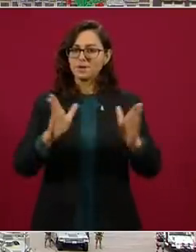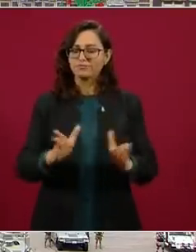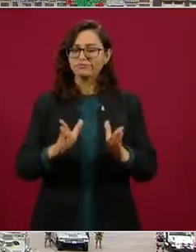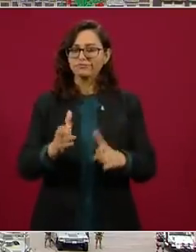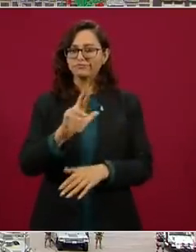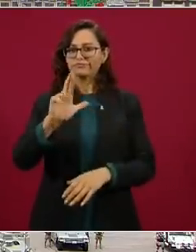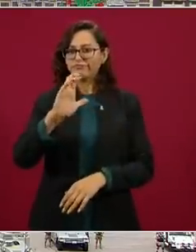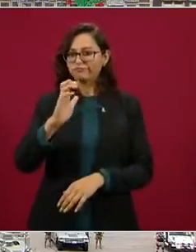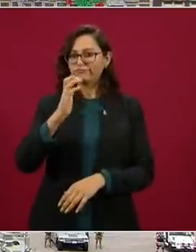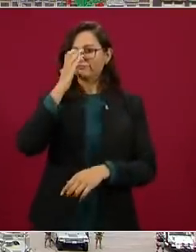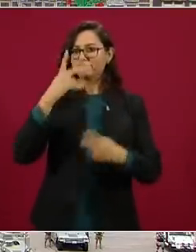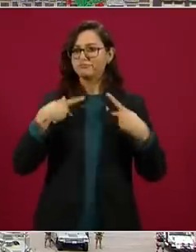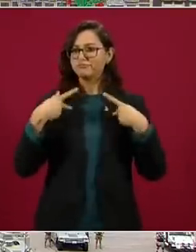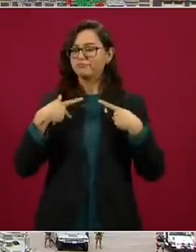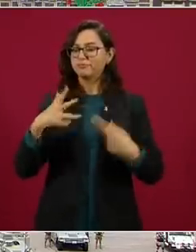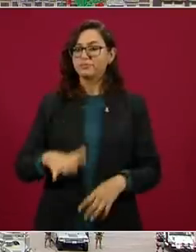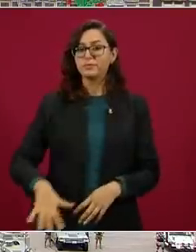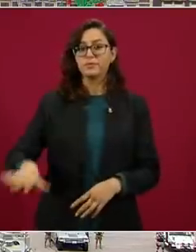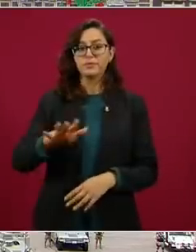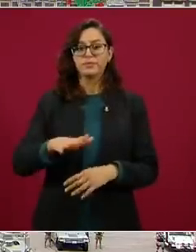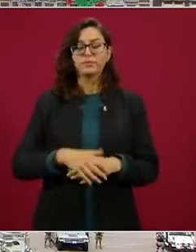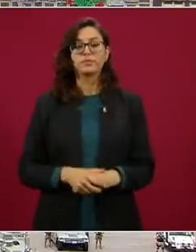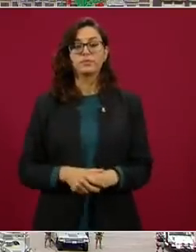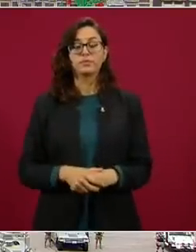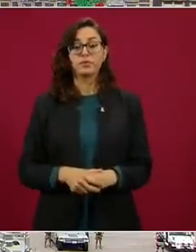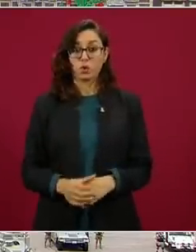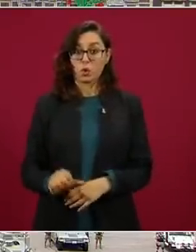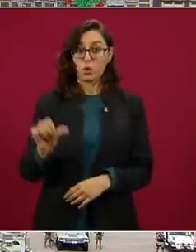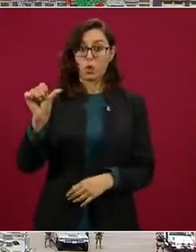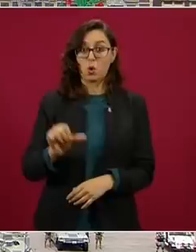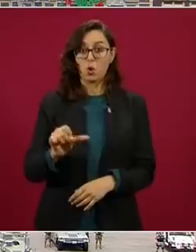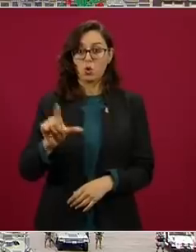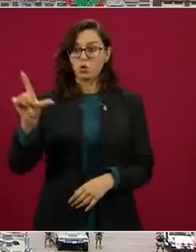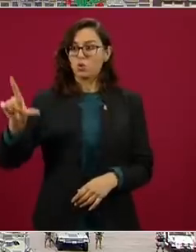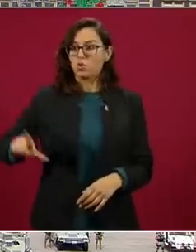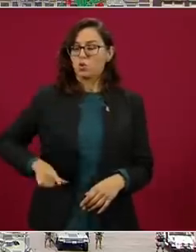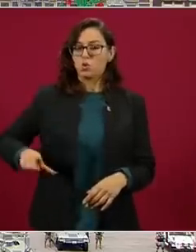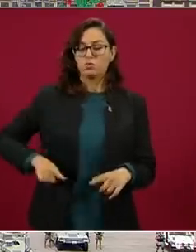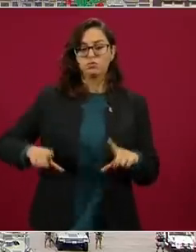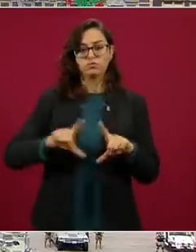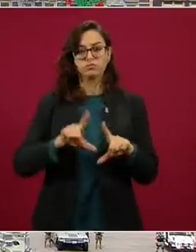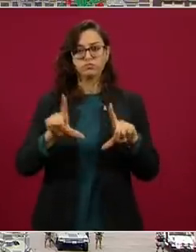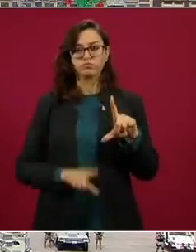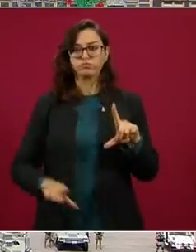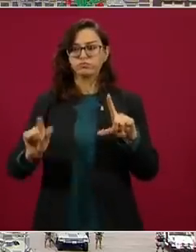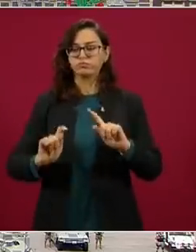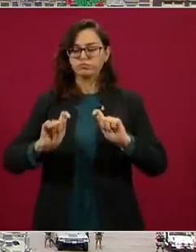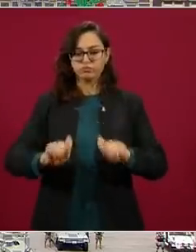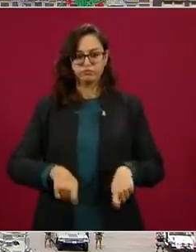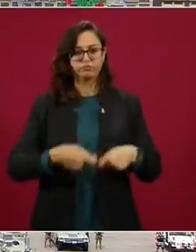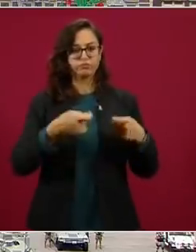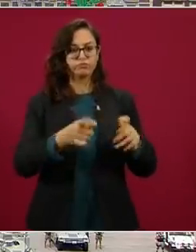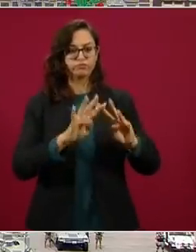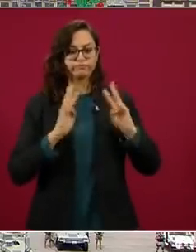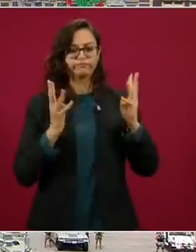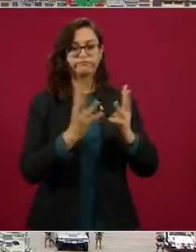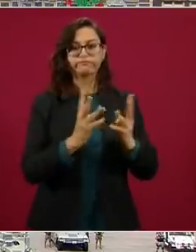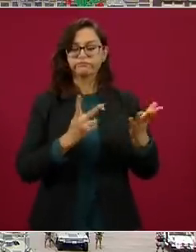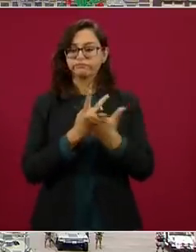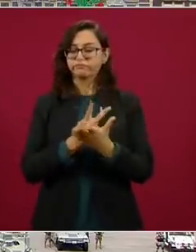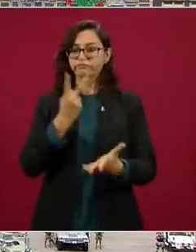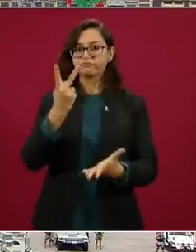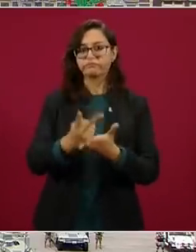civiles el gobierno de los estados unidos mexicanos por conducto del consejo de premiación de la condecoración